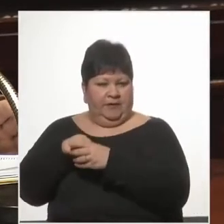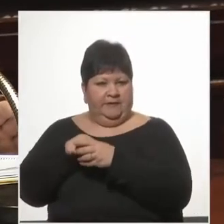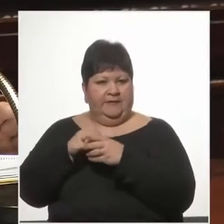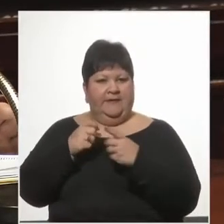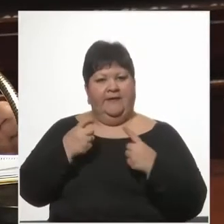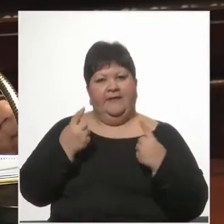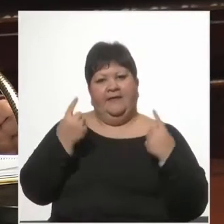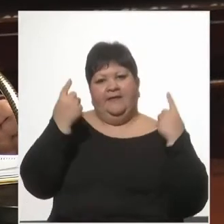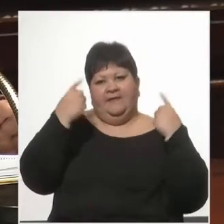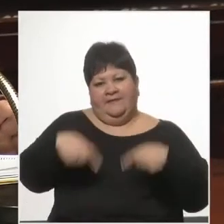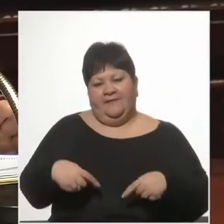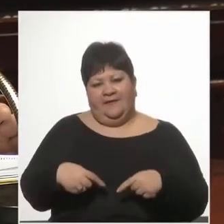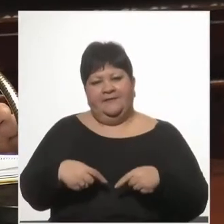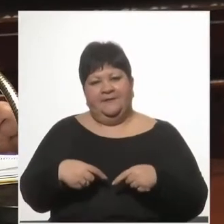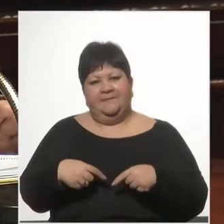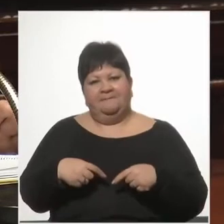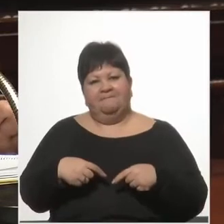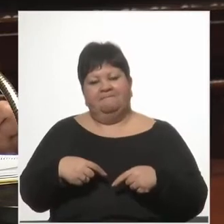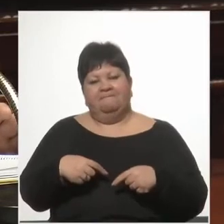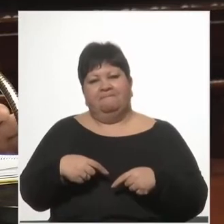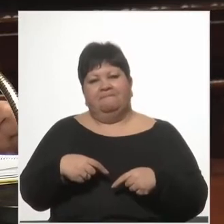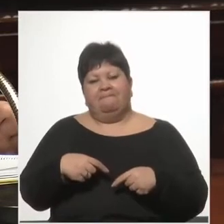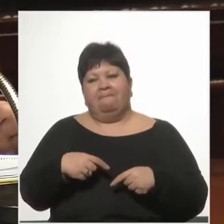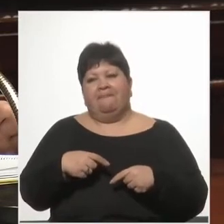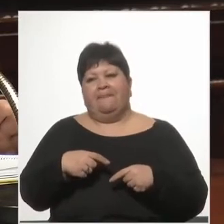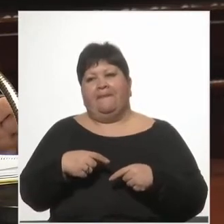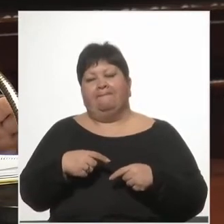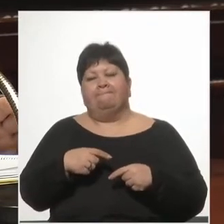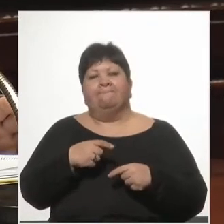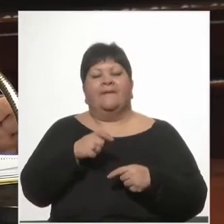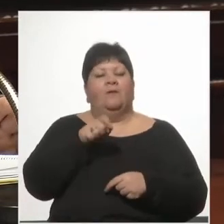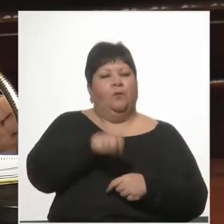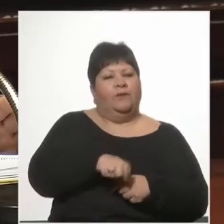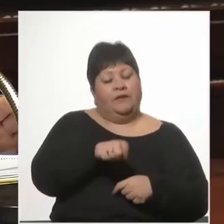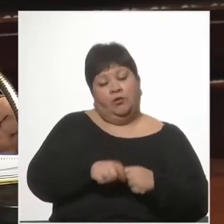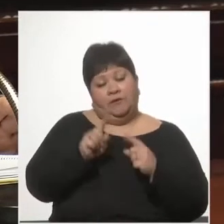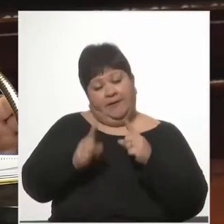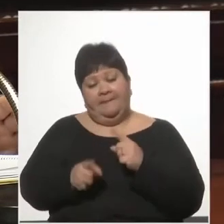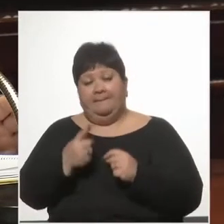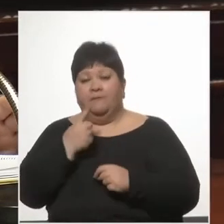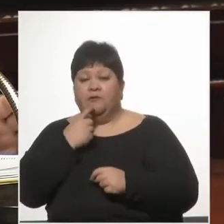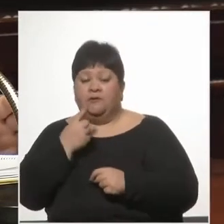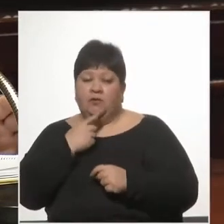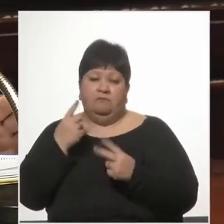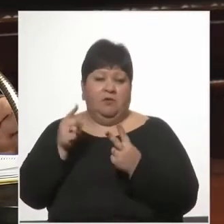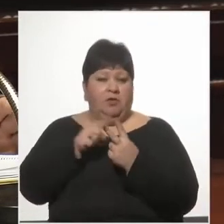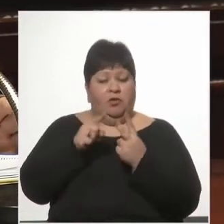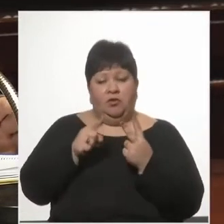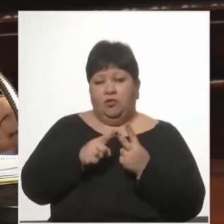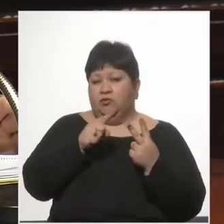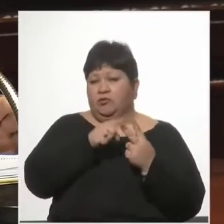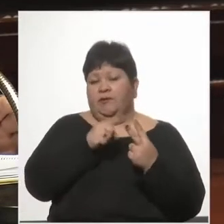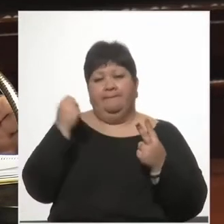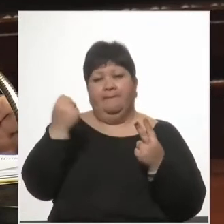jurídico y, por supuesto, que también el político. Ambos importantes y trascendentes para la vida de los Estados.